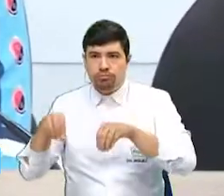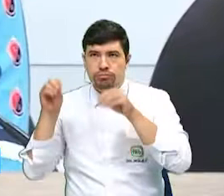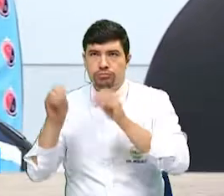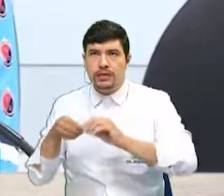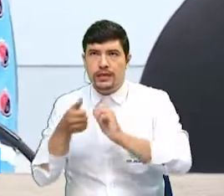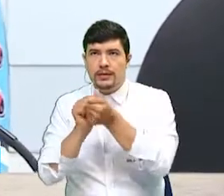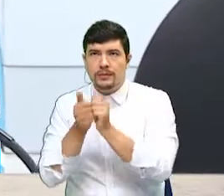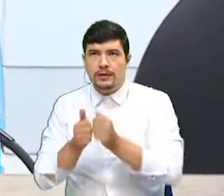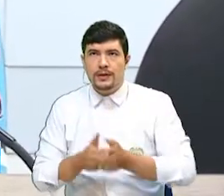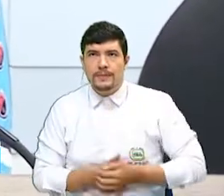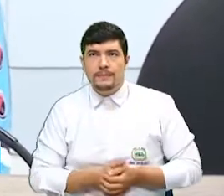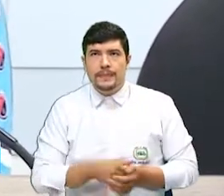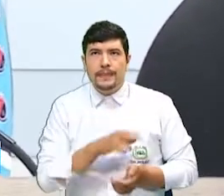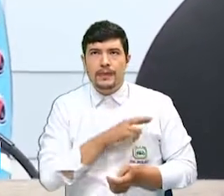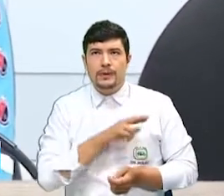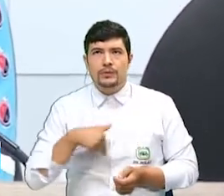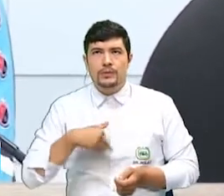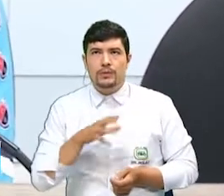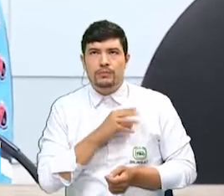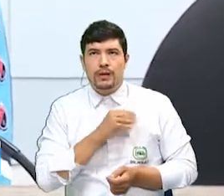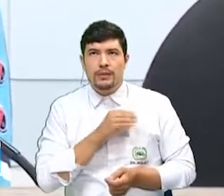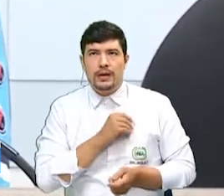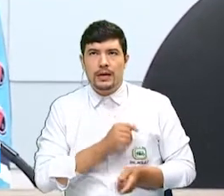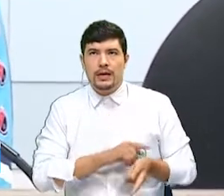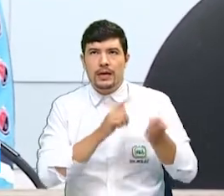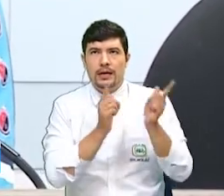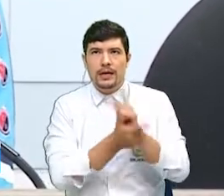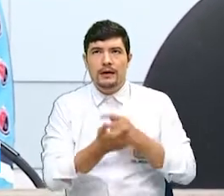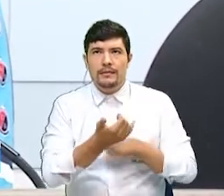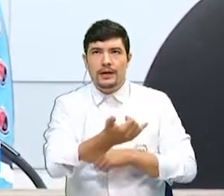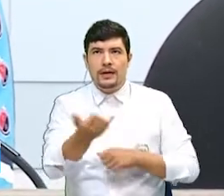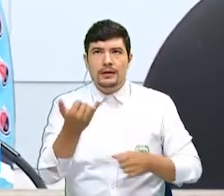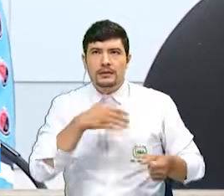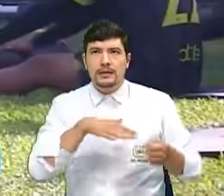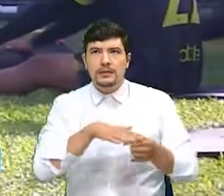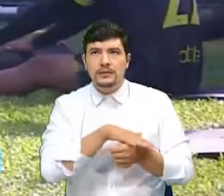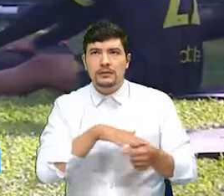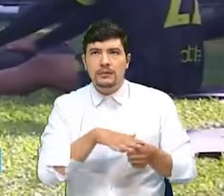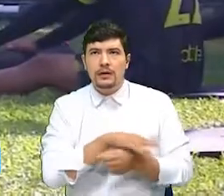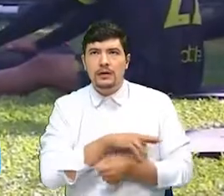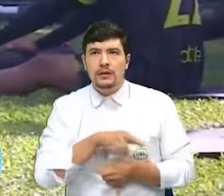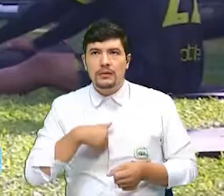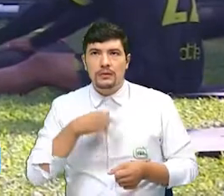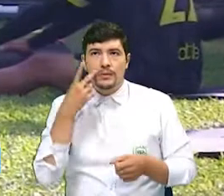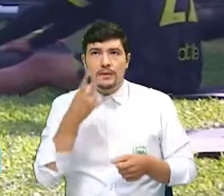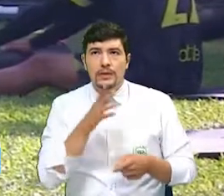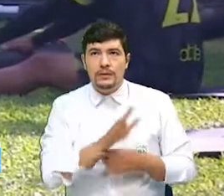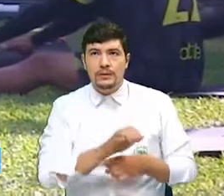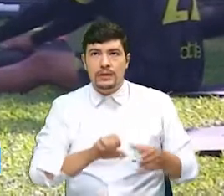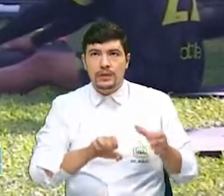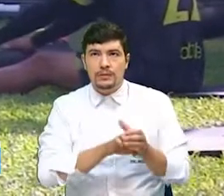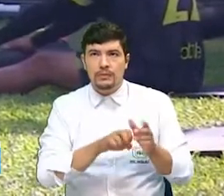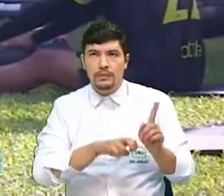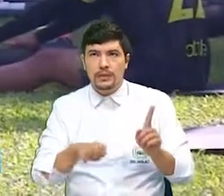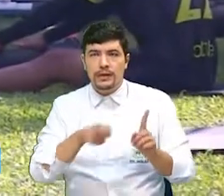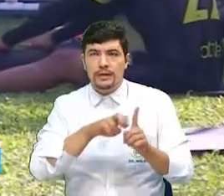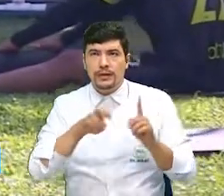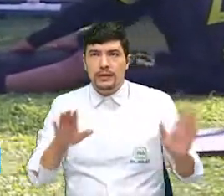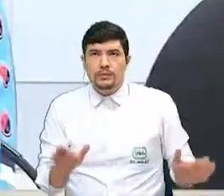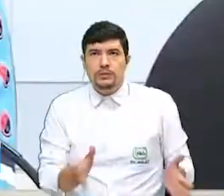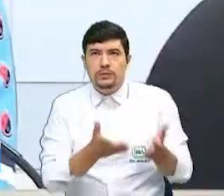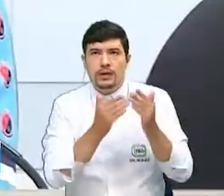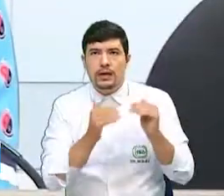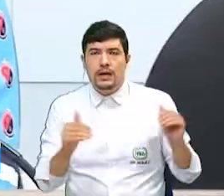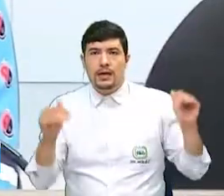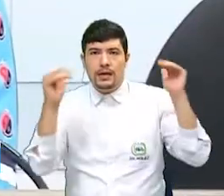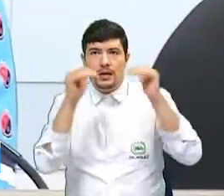acá, muy confiados en revertir la situación. Encontramos un equipo con muchas ganas de salir adelante y bueno, en eso ya